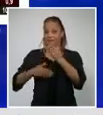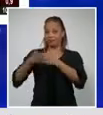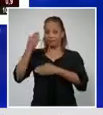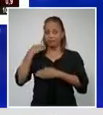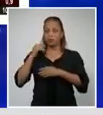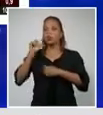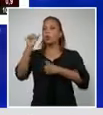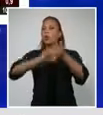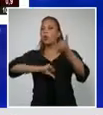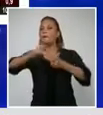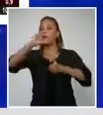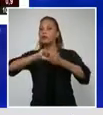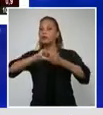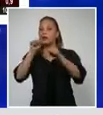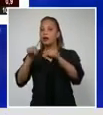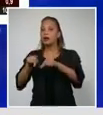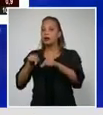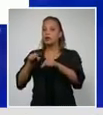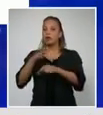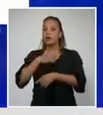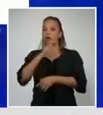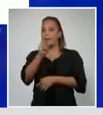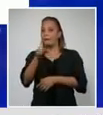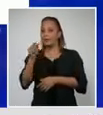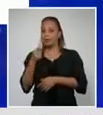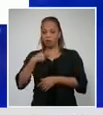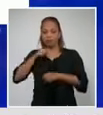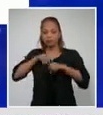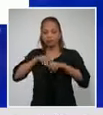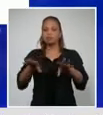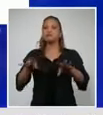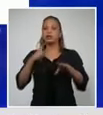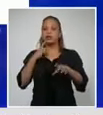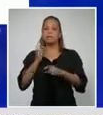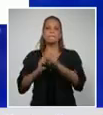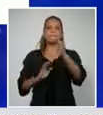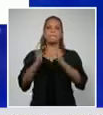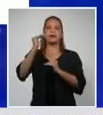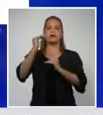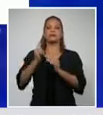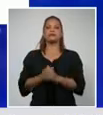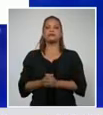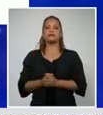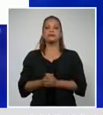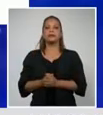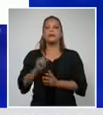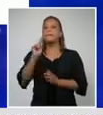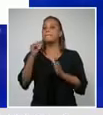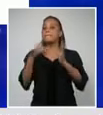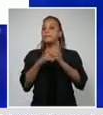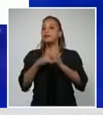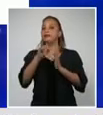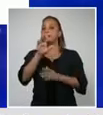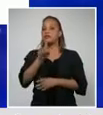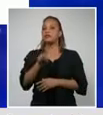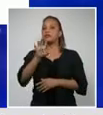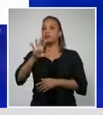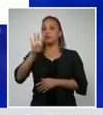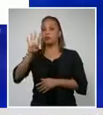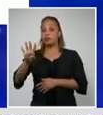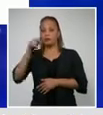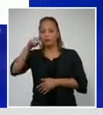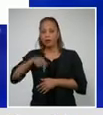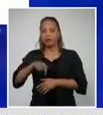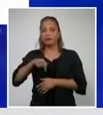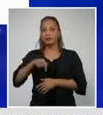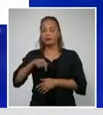cual los casos autóctonos son los que predominan. Como ya dije, 1154 autóctonos,